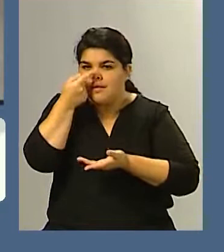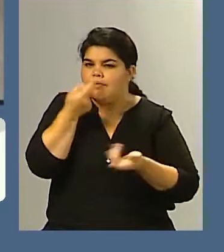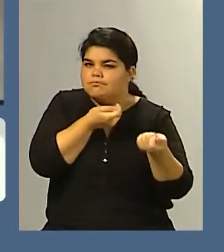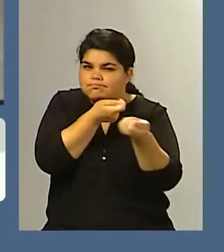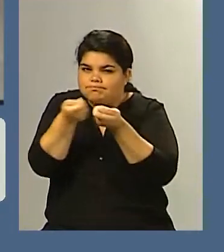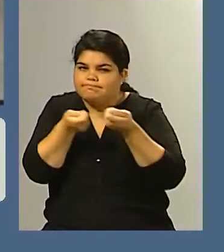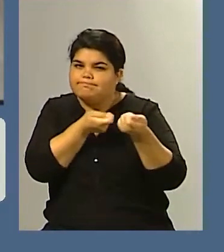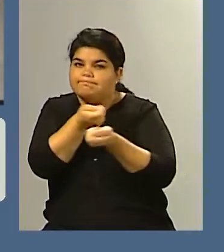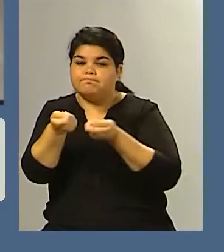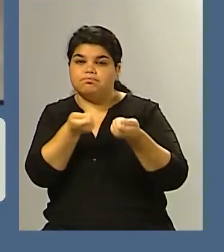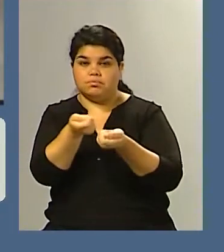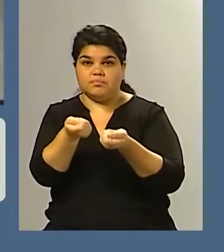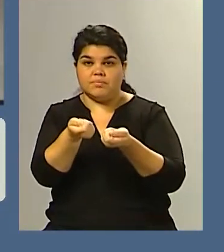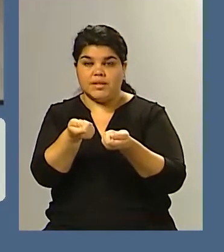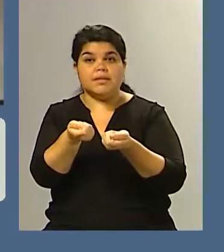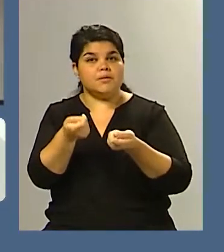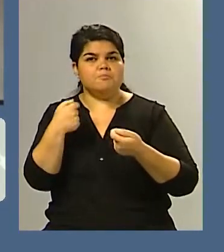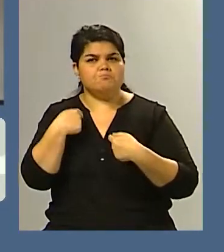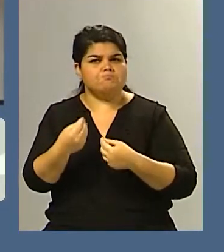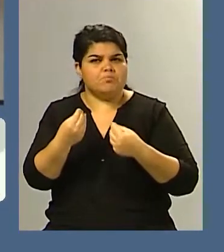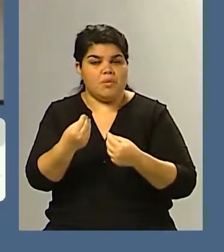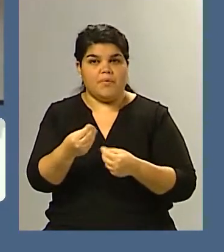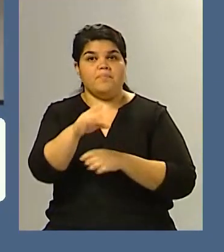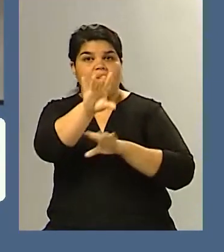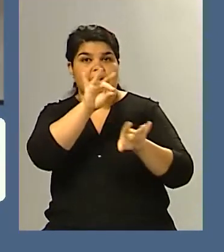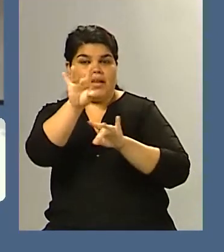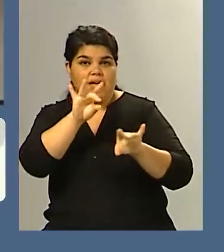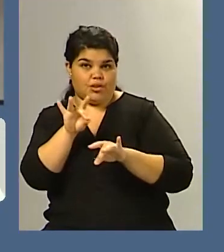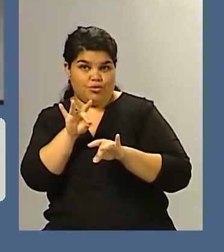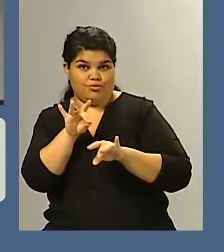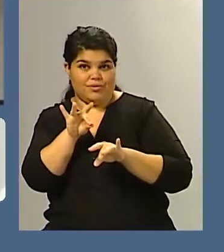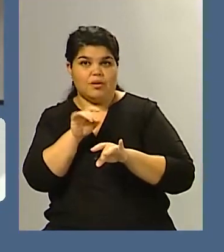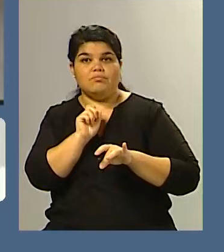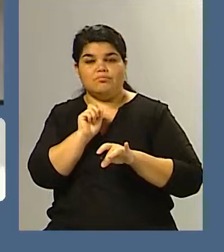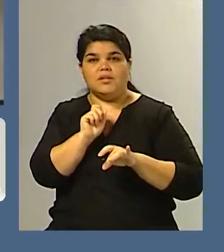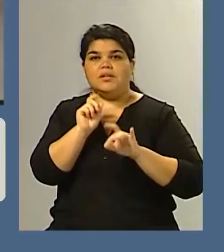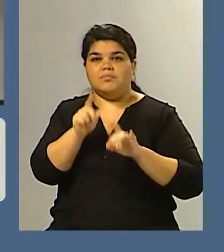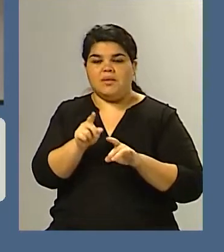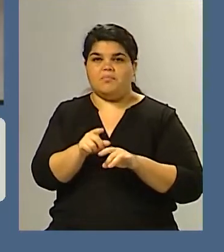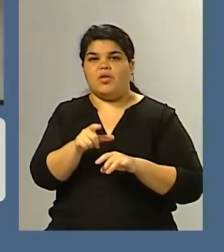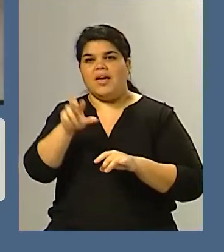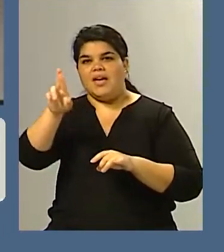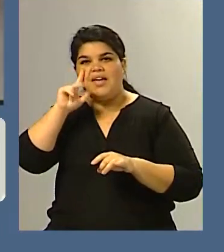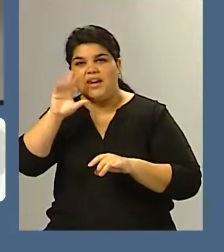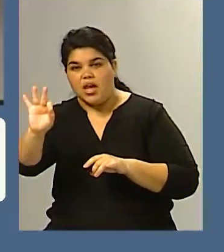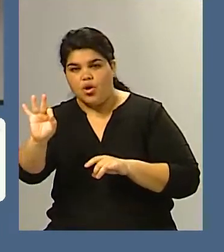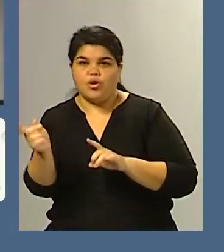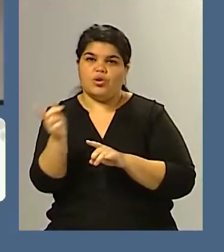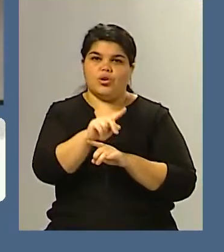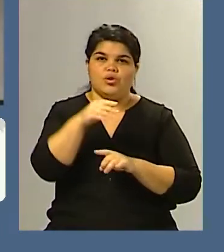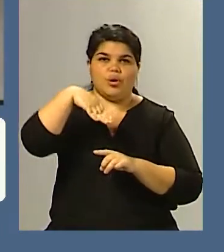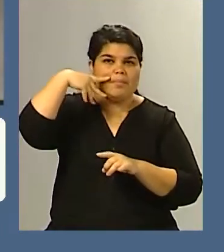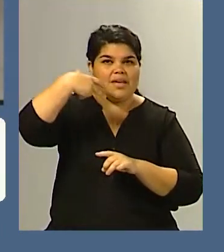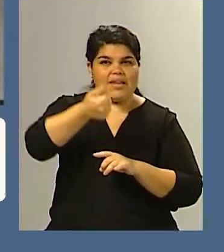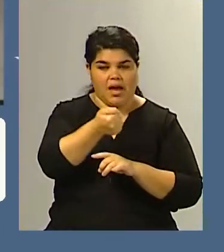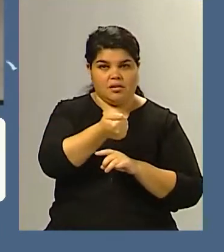con la relación con los gobernadores, tanto electos, tanto de Río cuanto de Minas Gerais. Y mucho más interesante con la